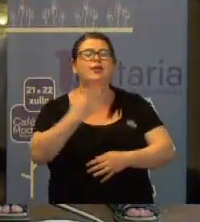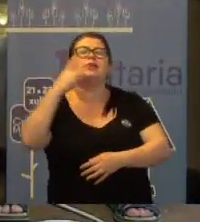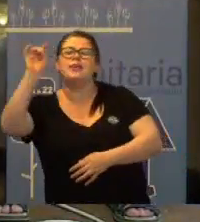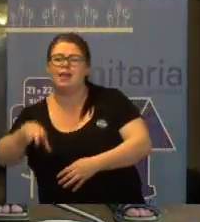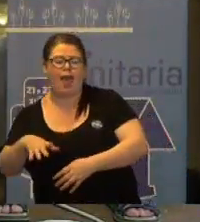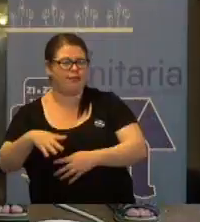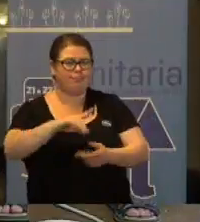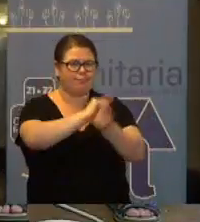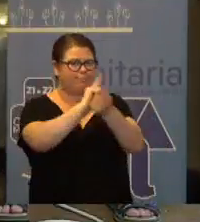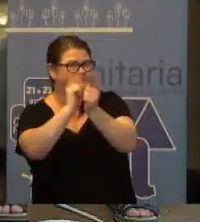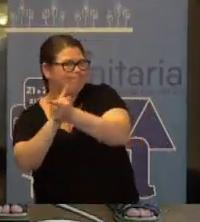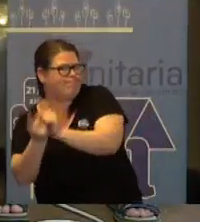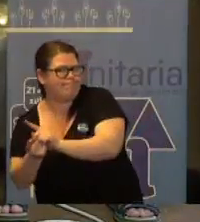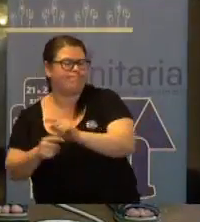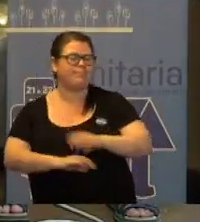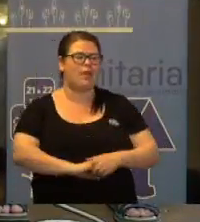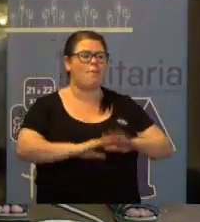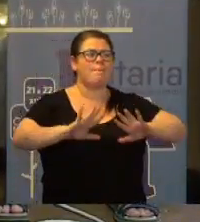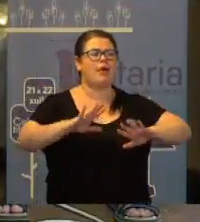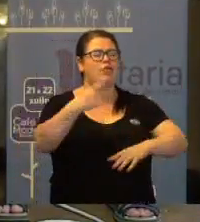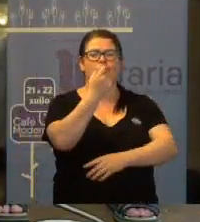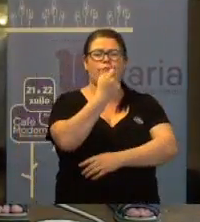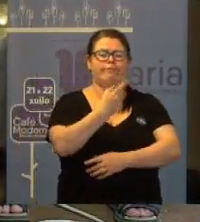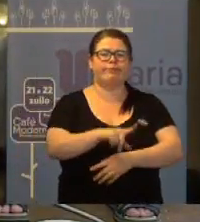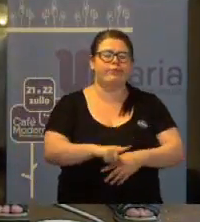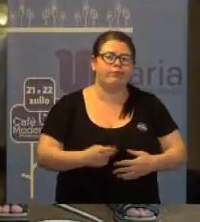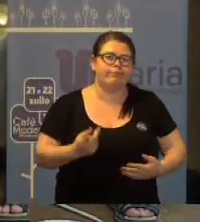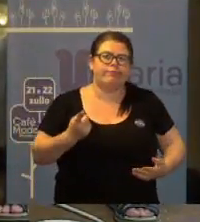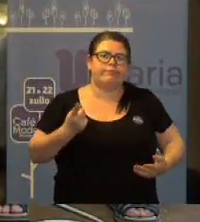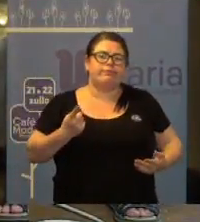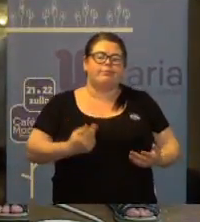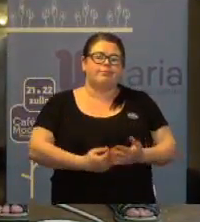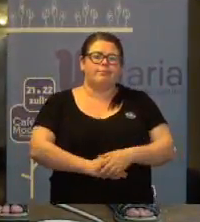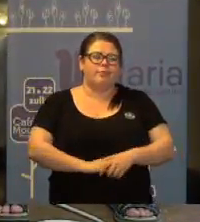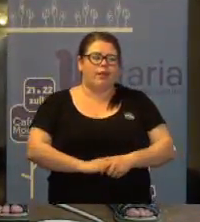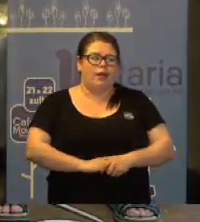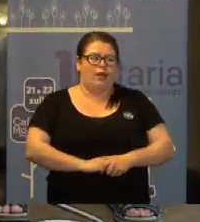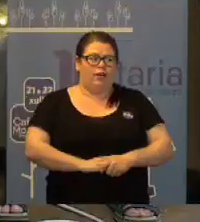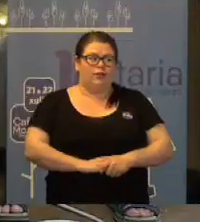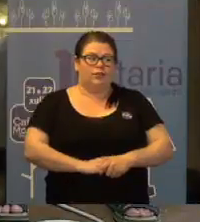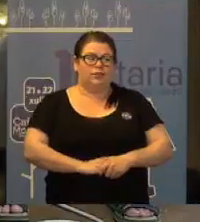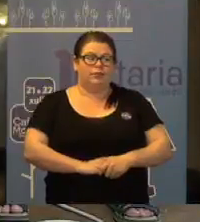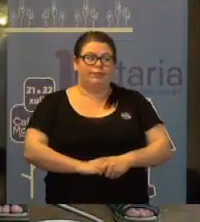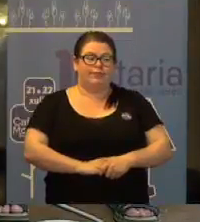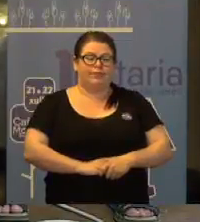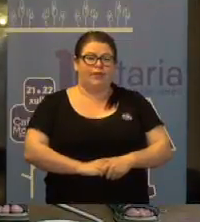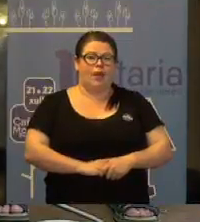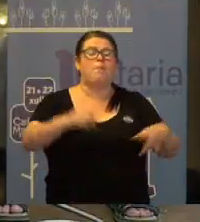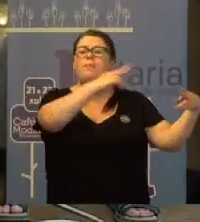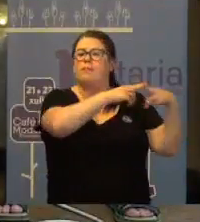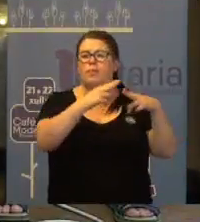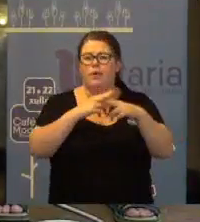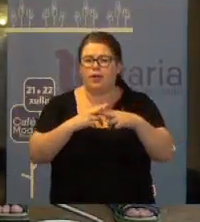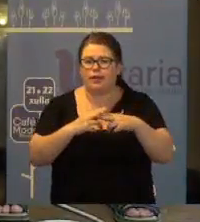non? Vale, pero non necesariamente... Bueno, aquí suelen pasar, en política sempre